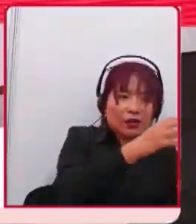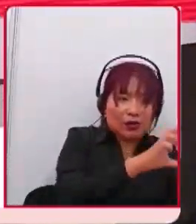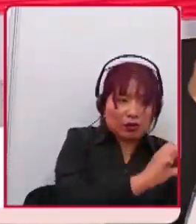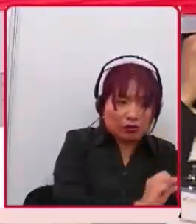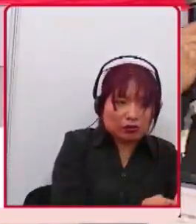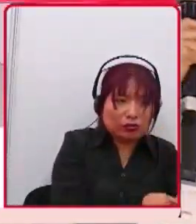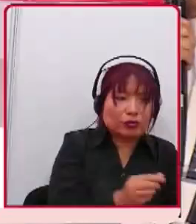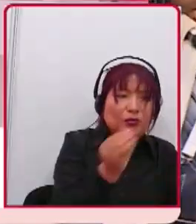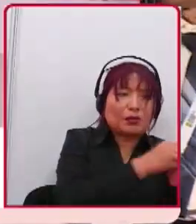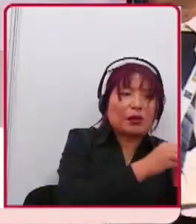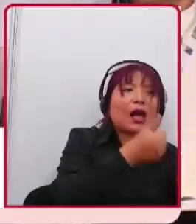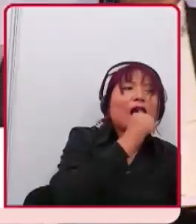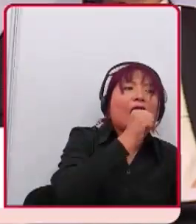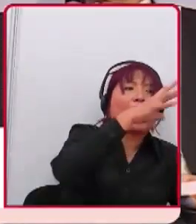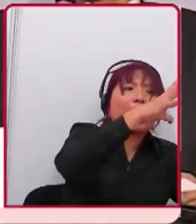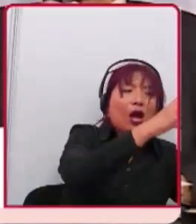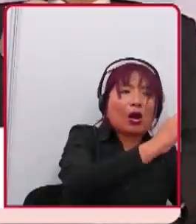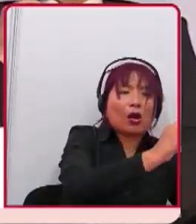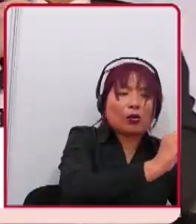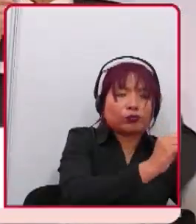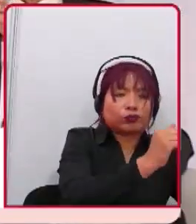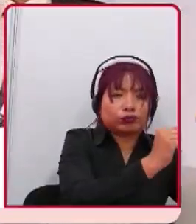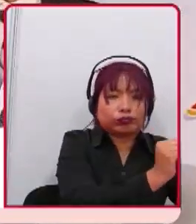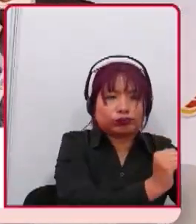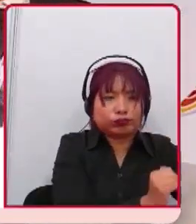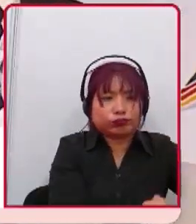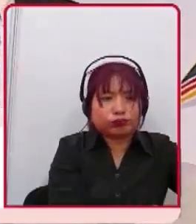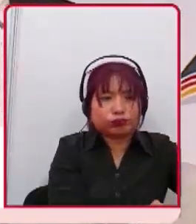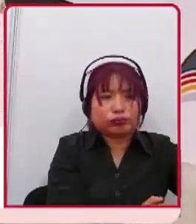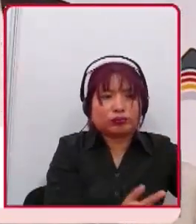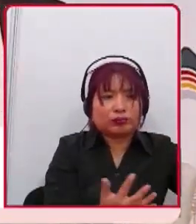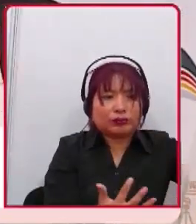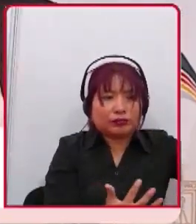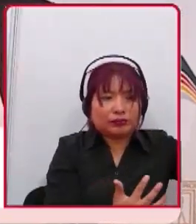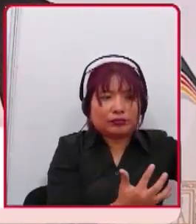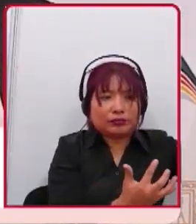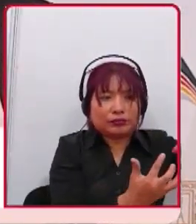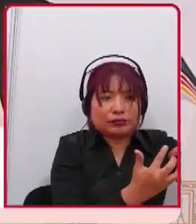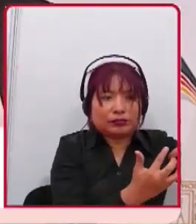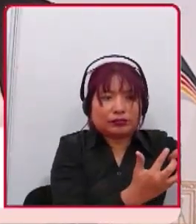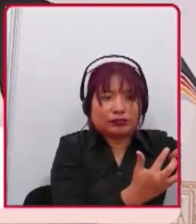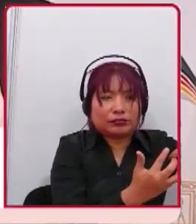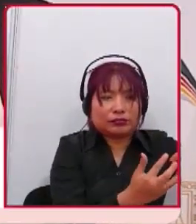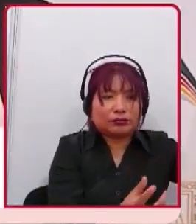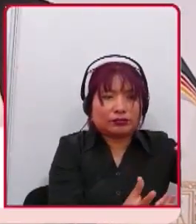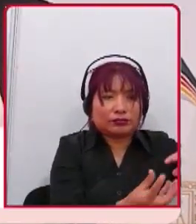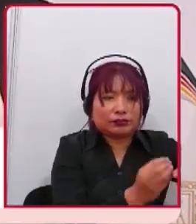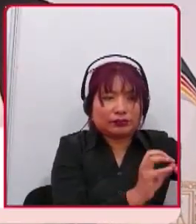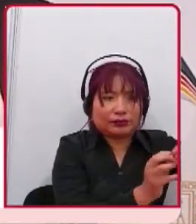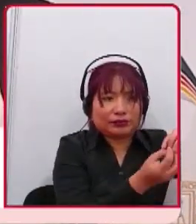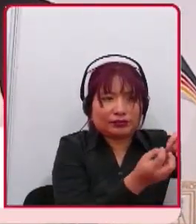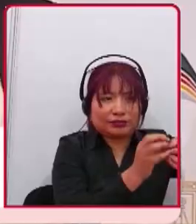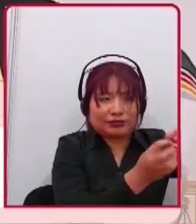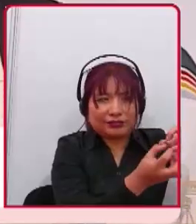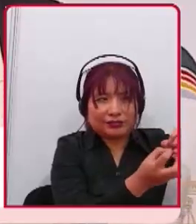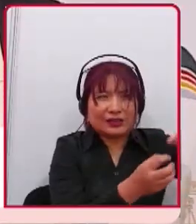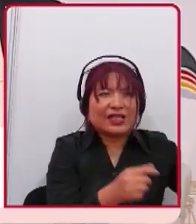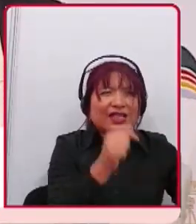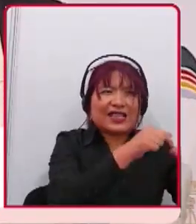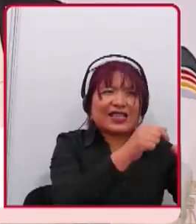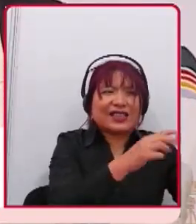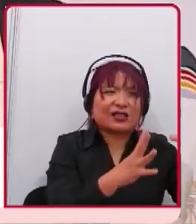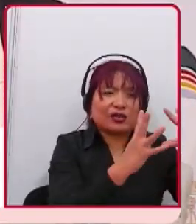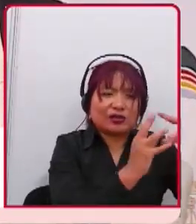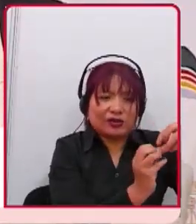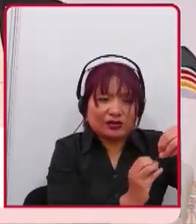haber un efecto de intersección, de encuentro partícula-bola diferenciado, al final se estaría